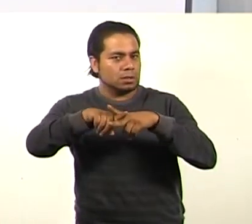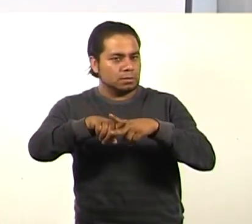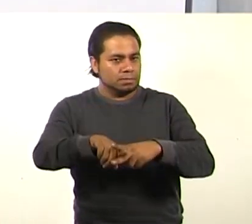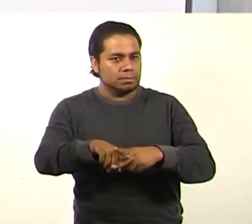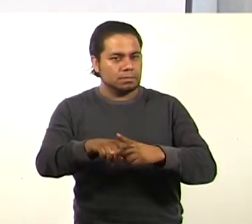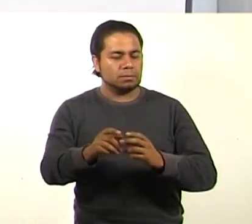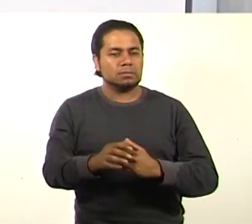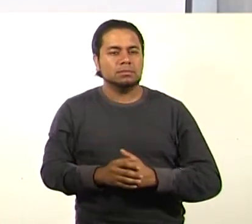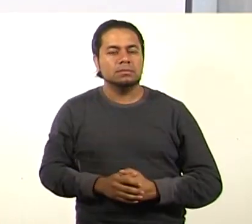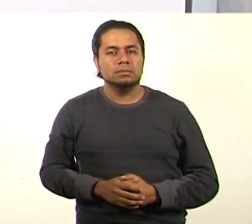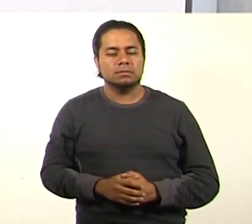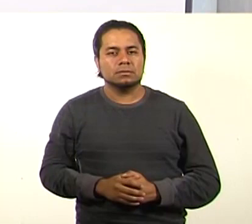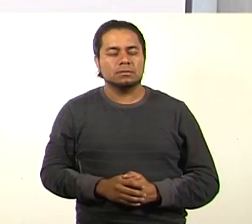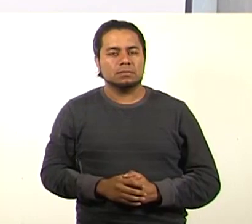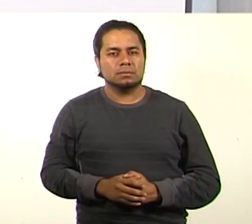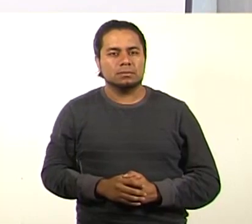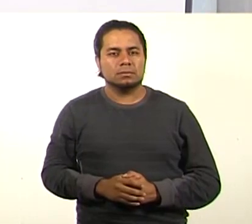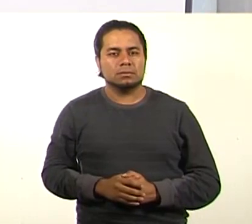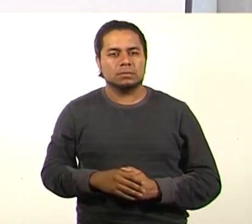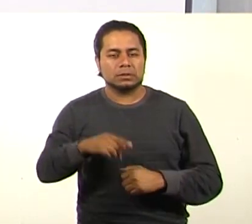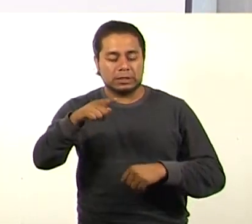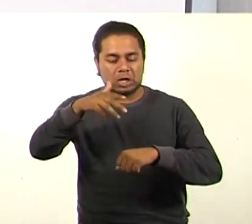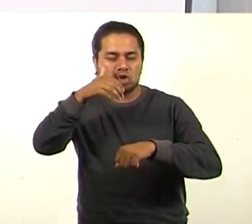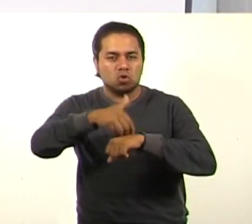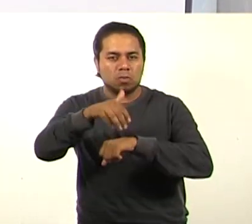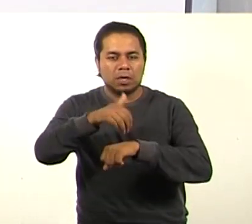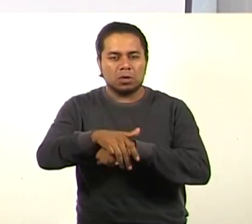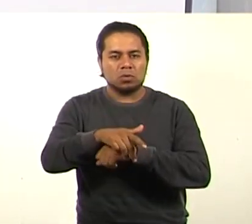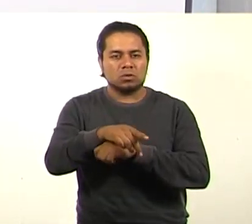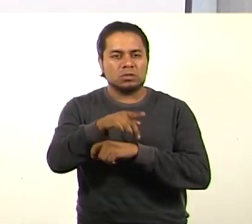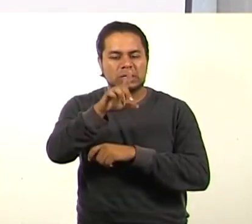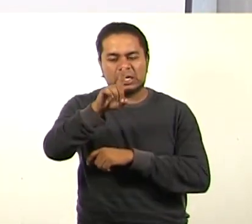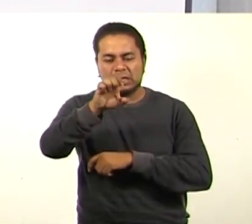hablar un poquito de los números decimales.